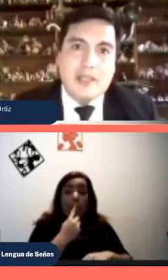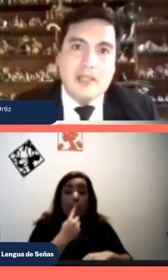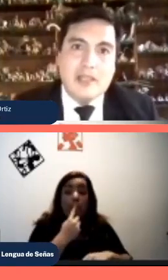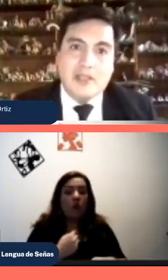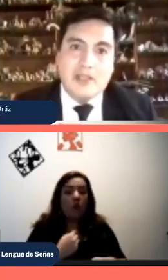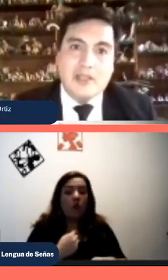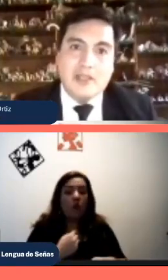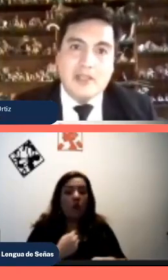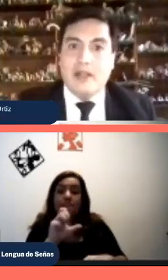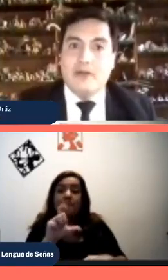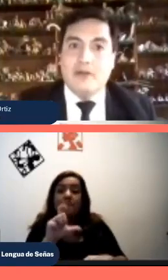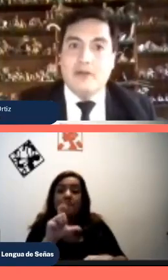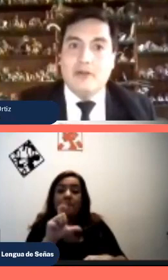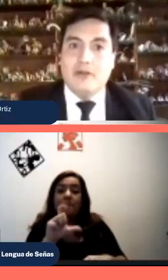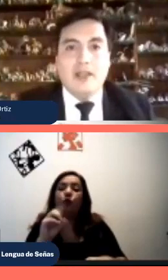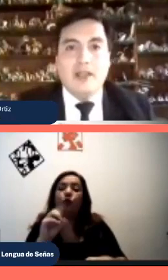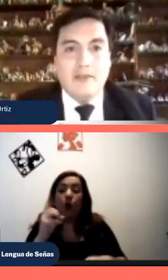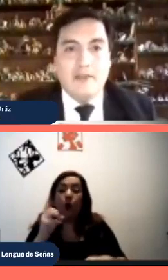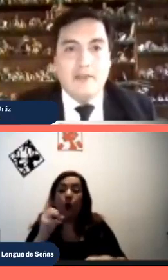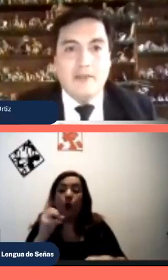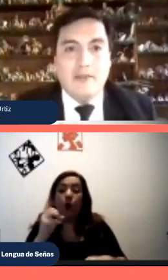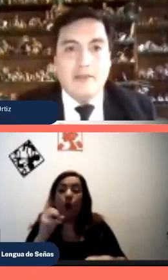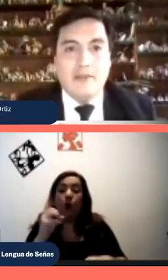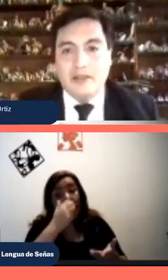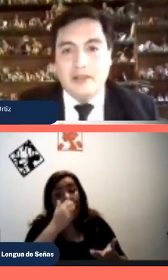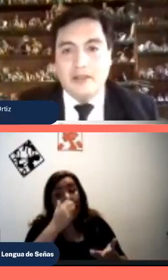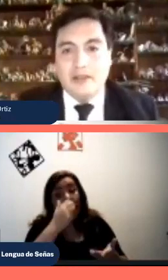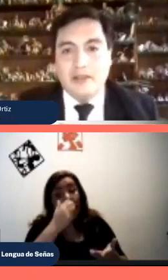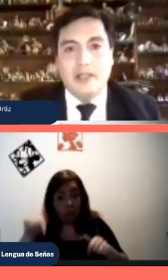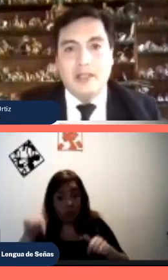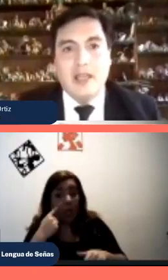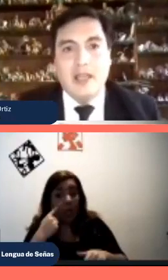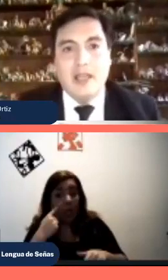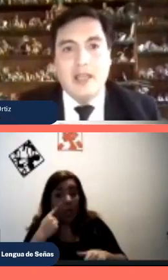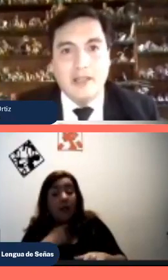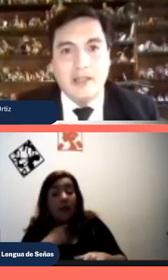podemos ver si es que quieren ir a conocer animales